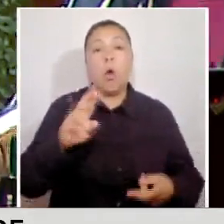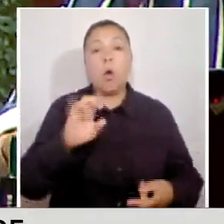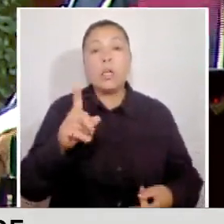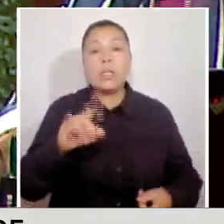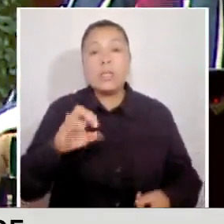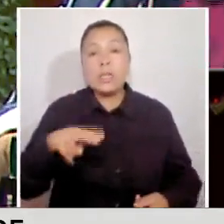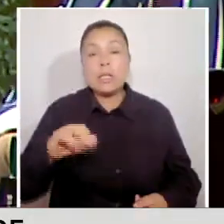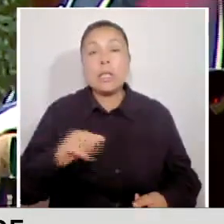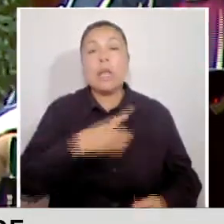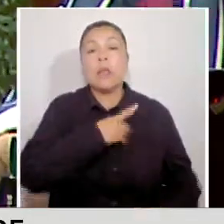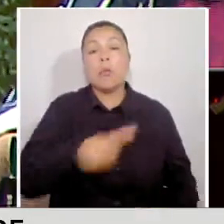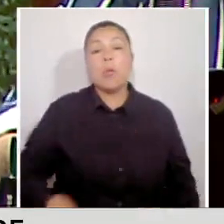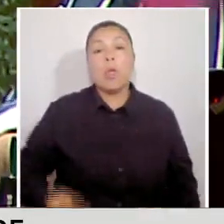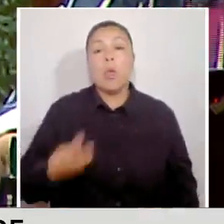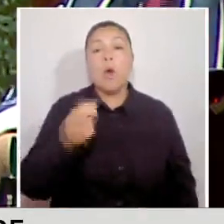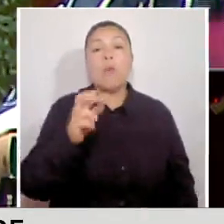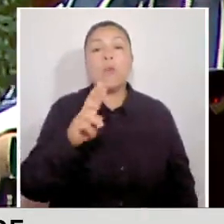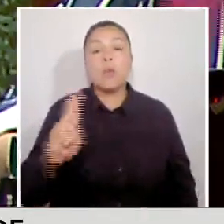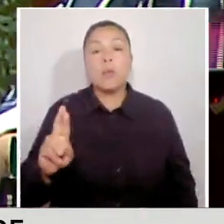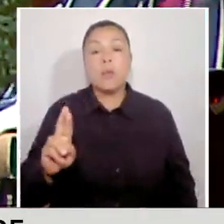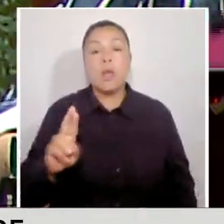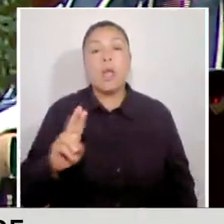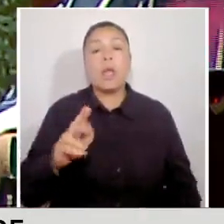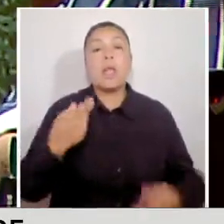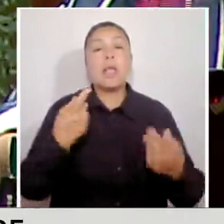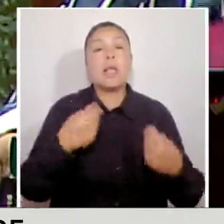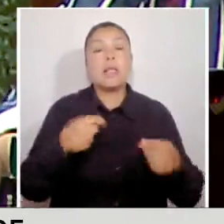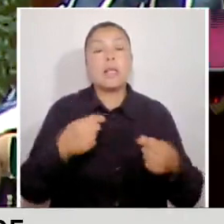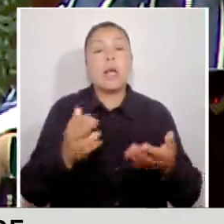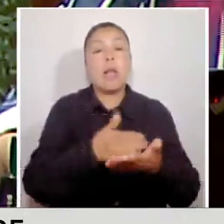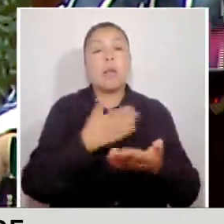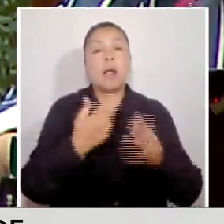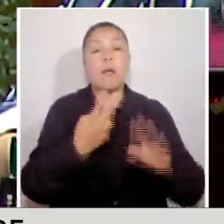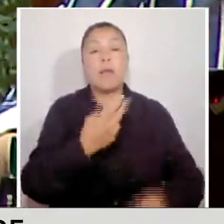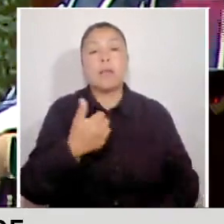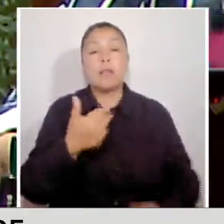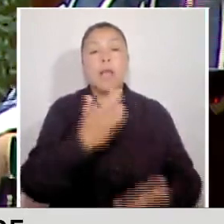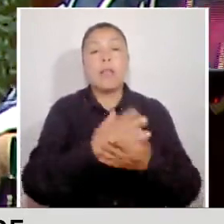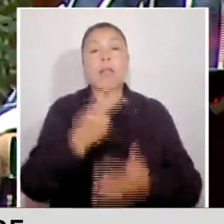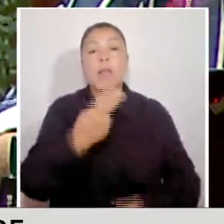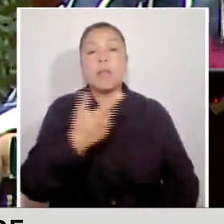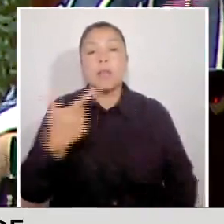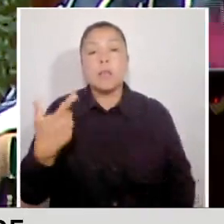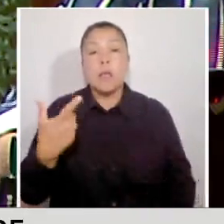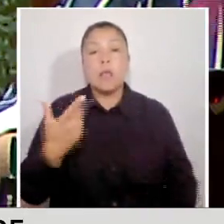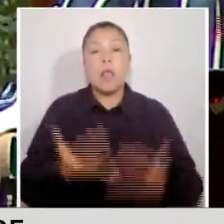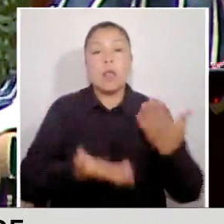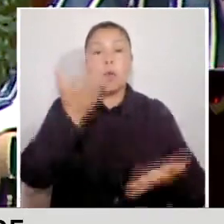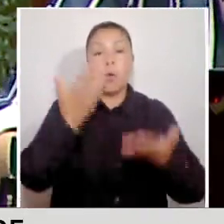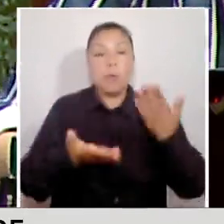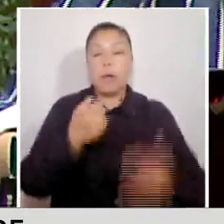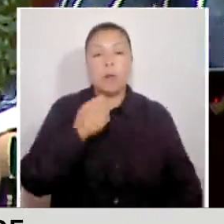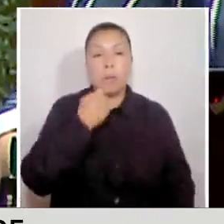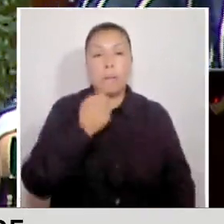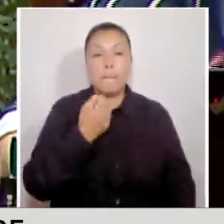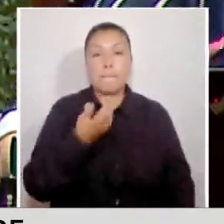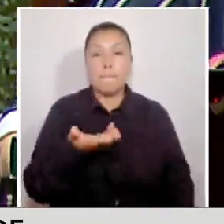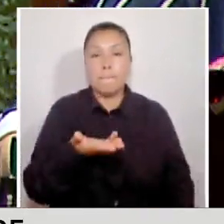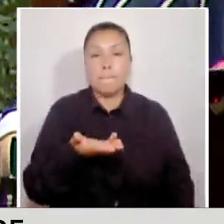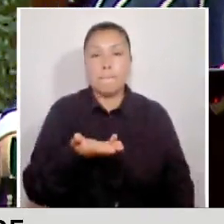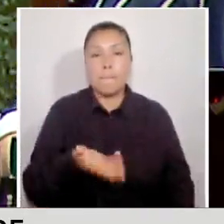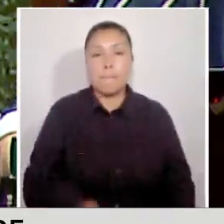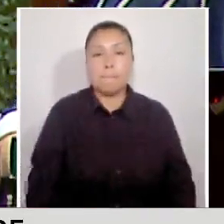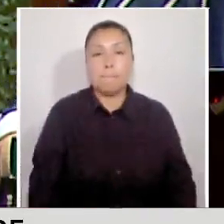diputado Gonzalo vinter y que consta en las páginas 26 a 27 del Comparado